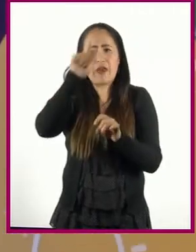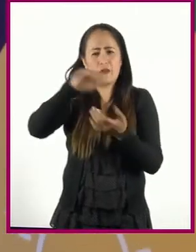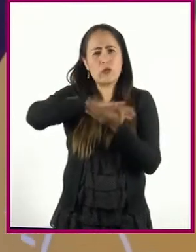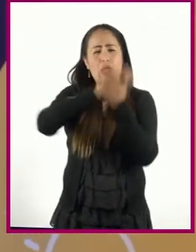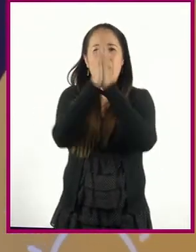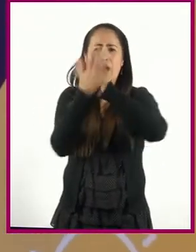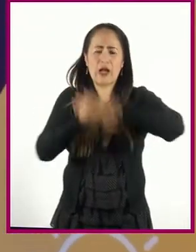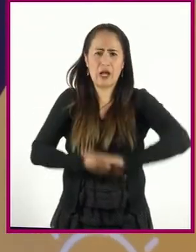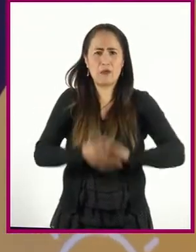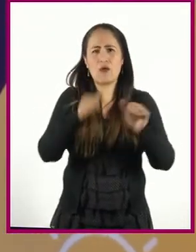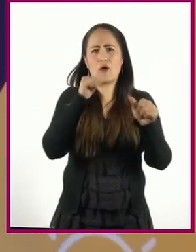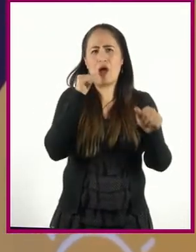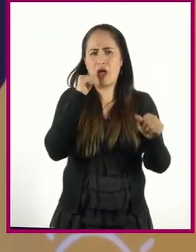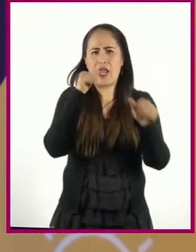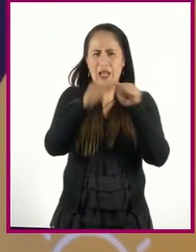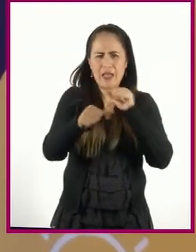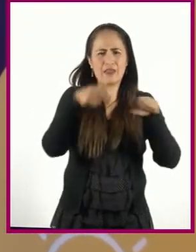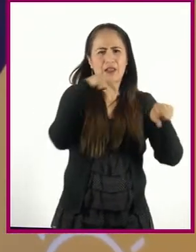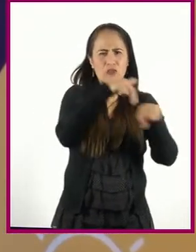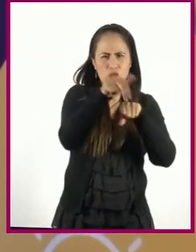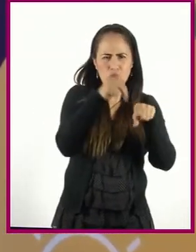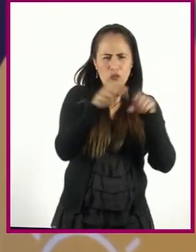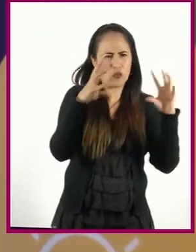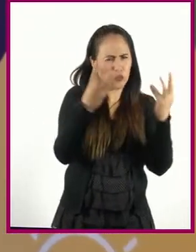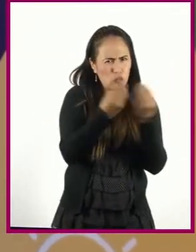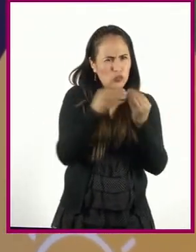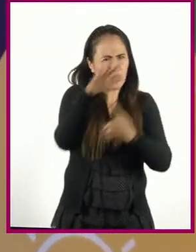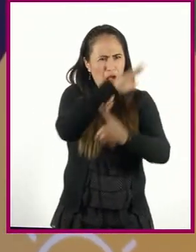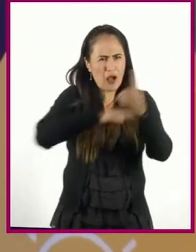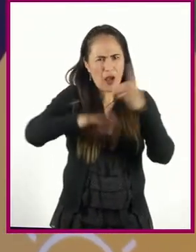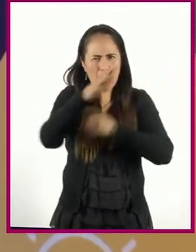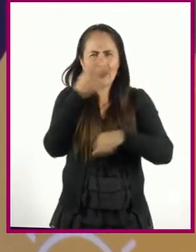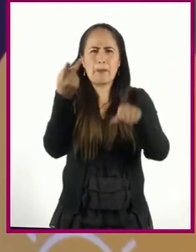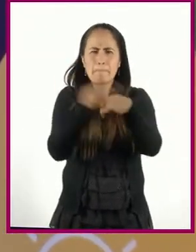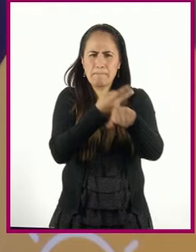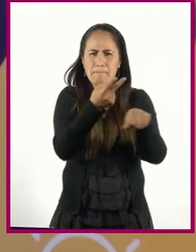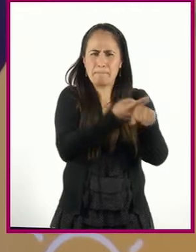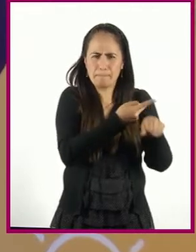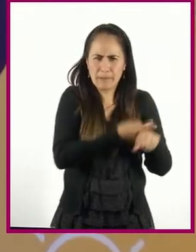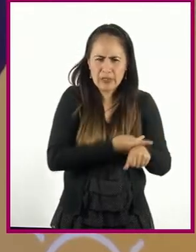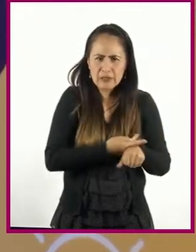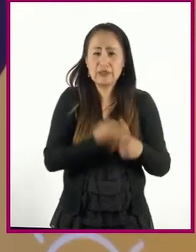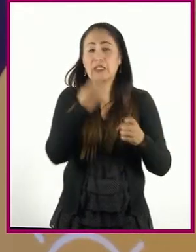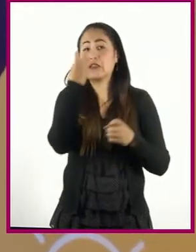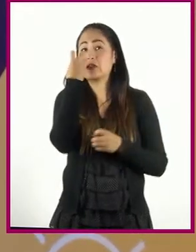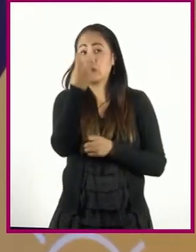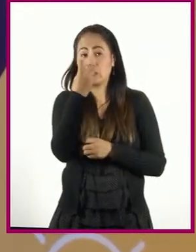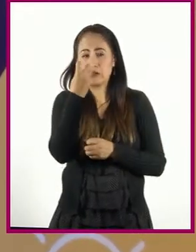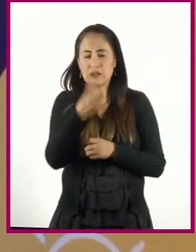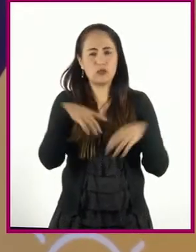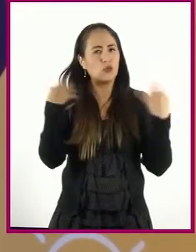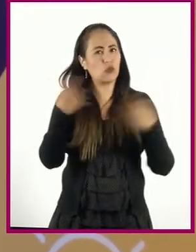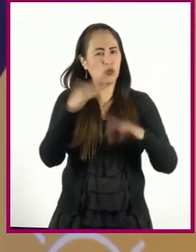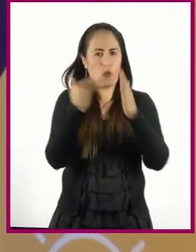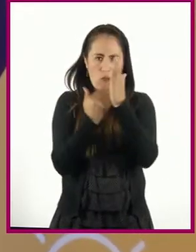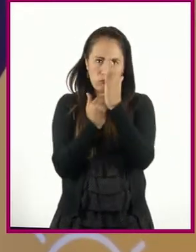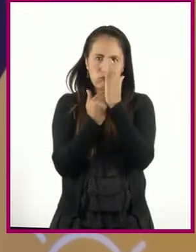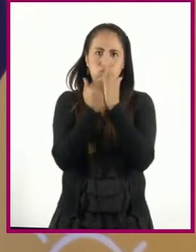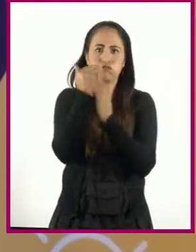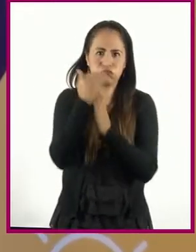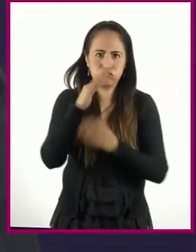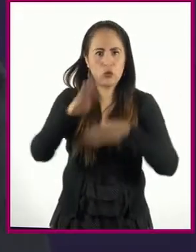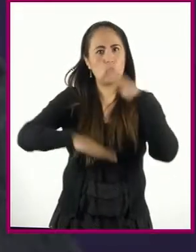describen la naturaleza de las ondas electromagnéticas, y con esto se pudieron realizar grandes avances en el desarrollo